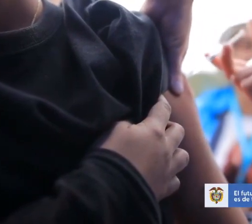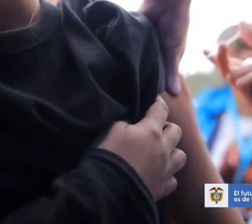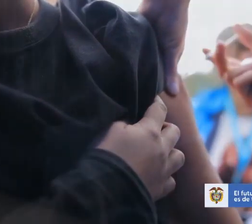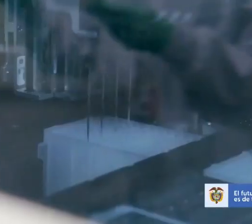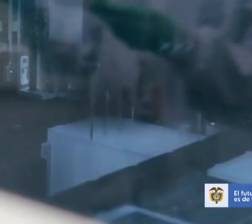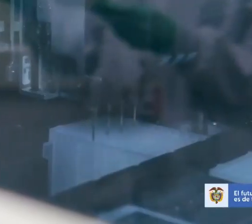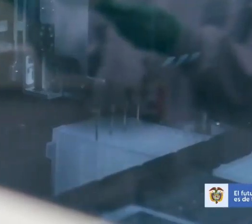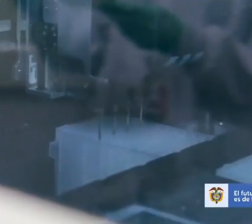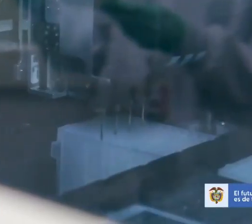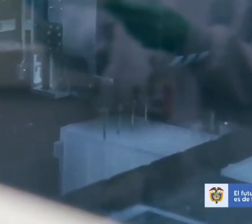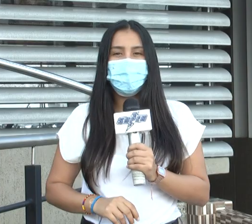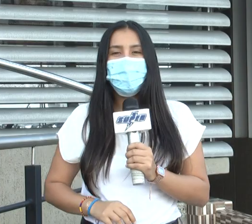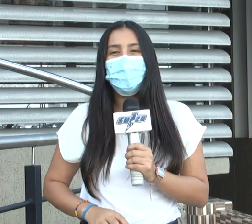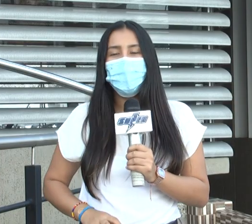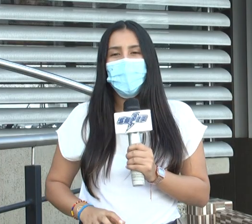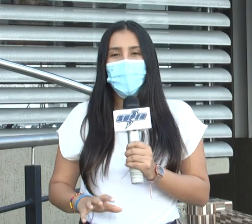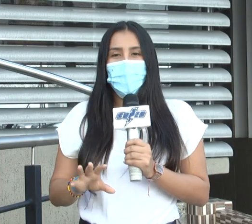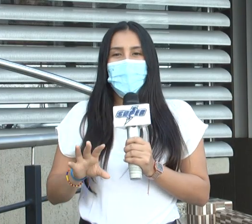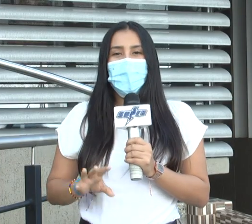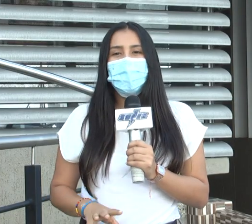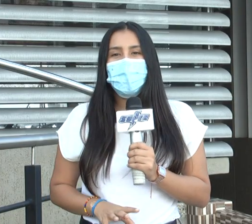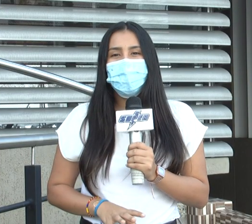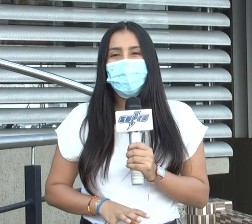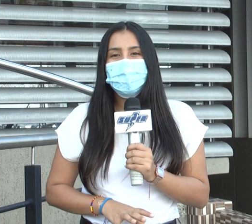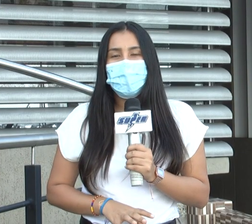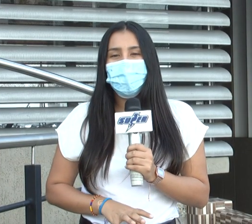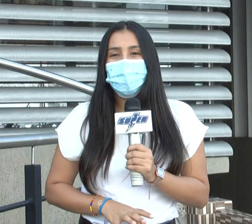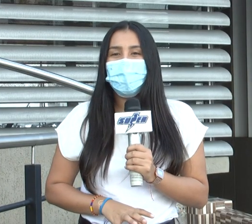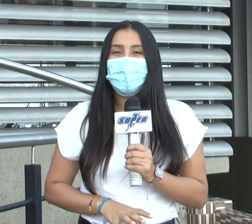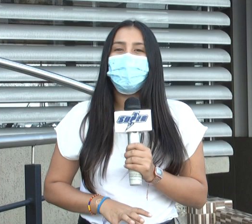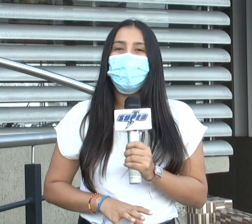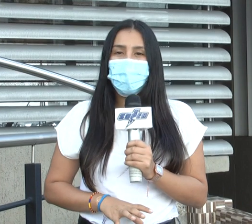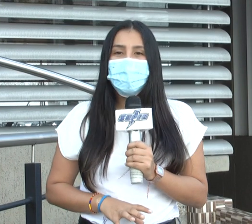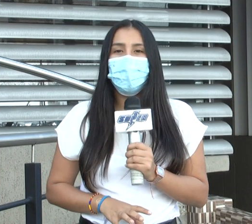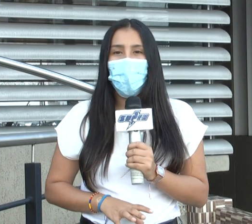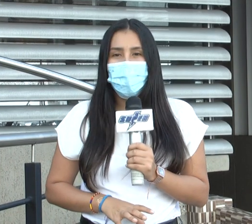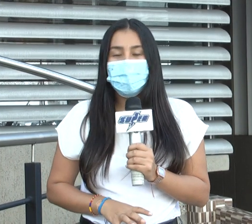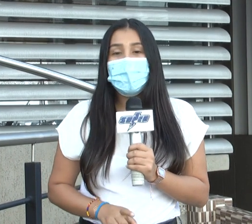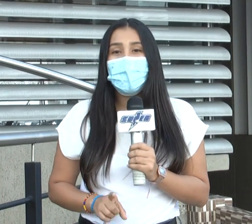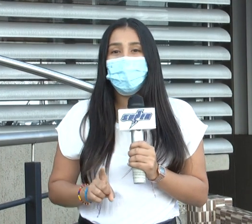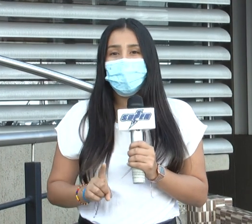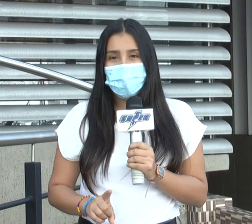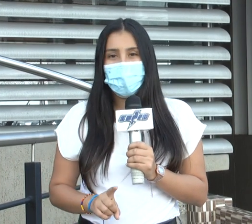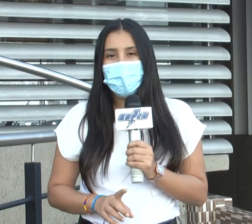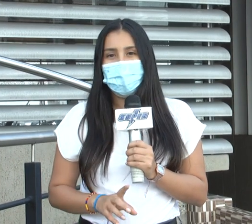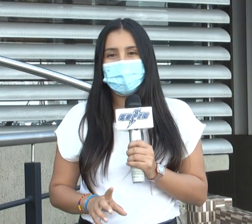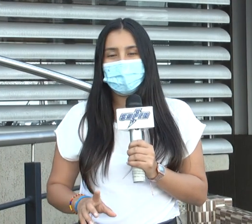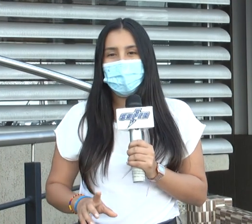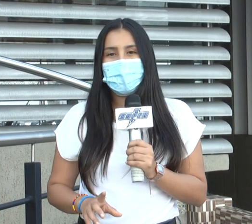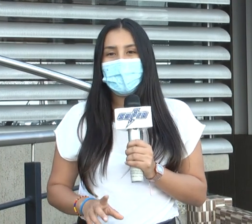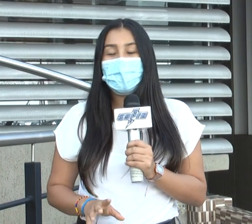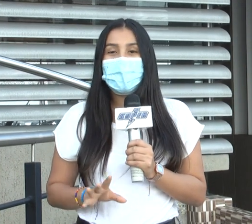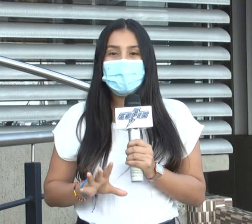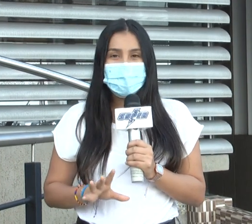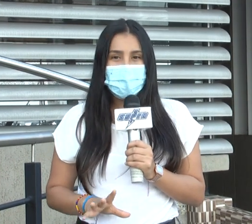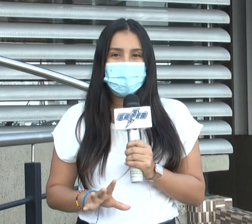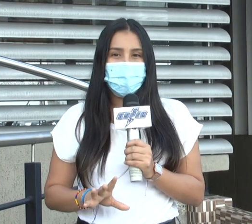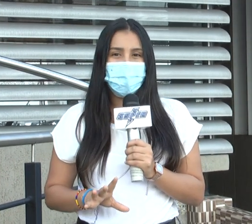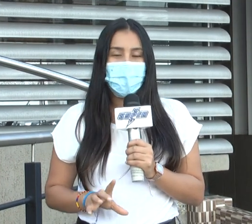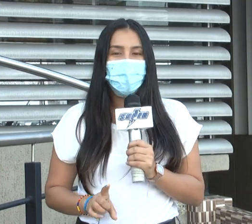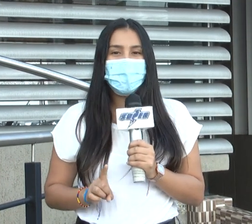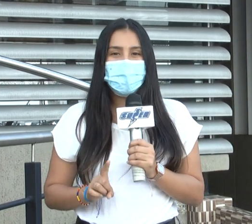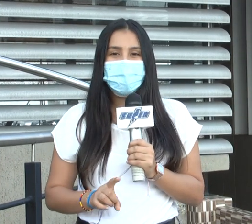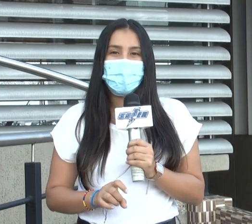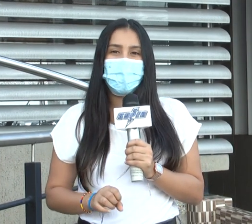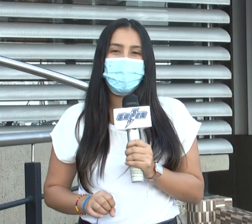de vacunación contra el virus. El ministro de Salud, Fernando Ruiz Gómez, anunció que a partir de mañana 17